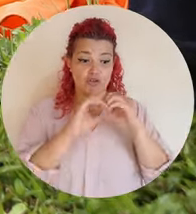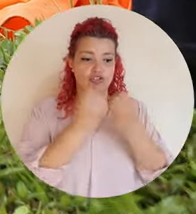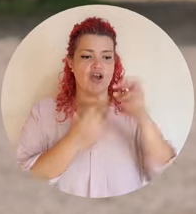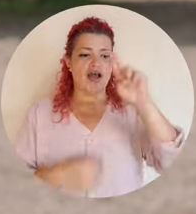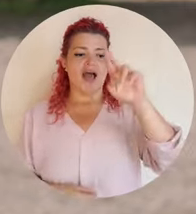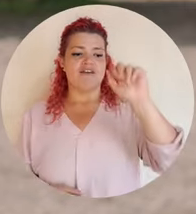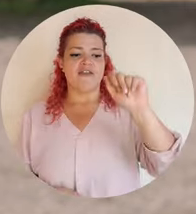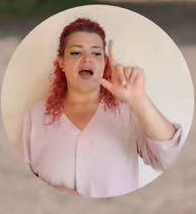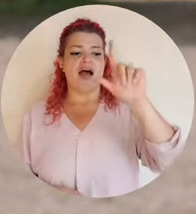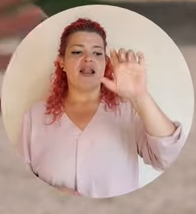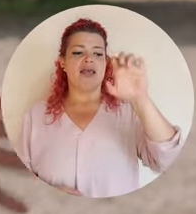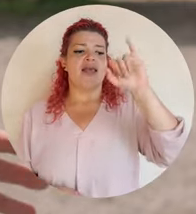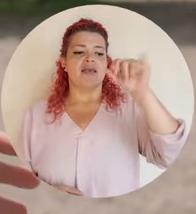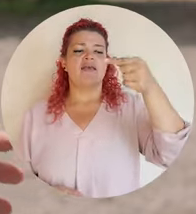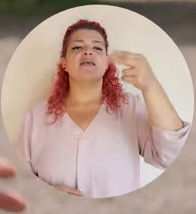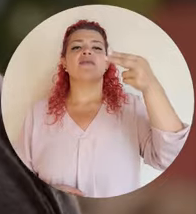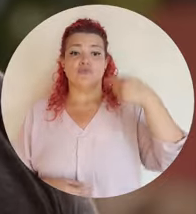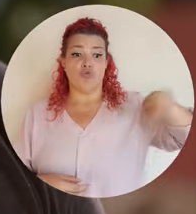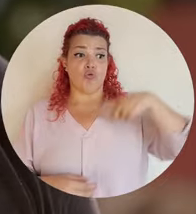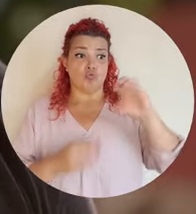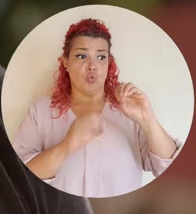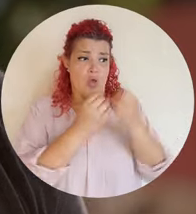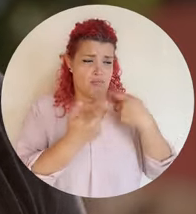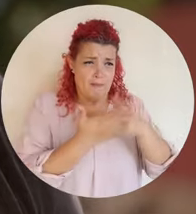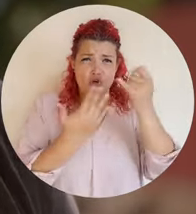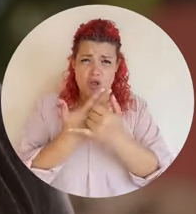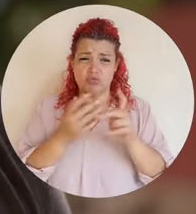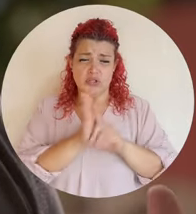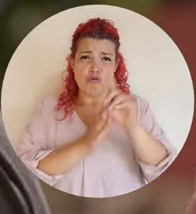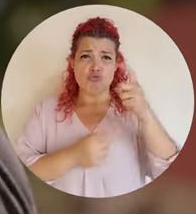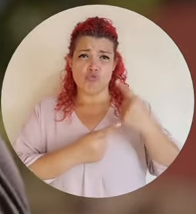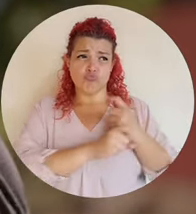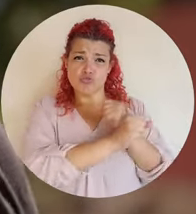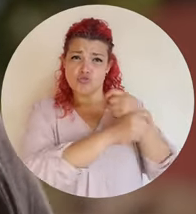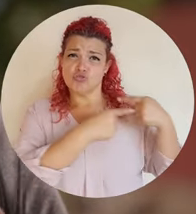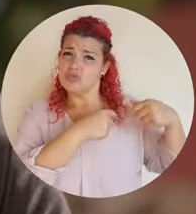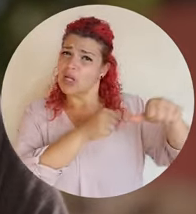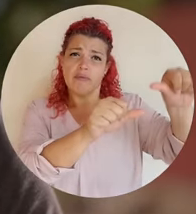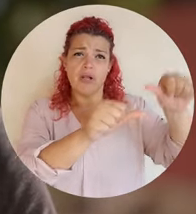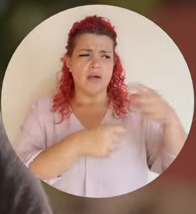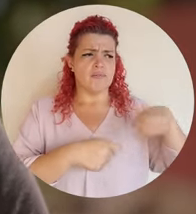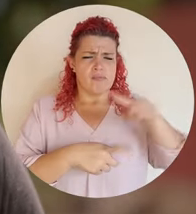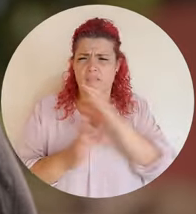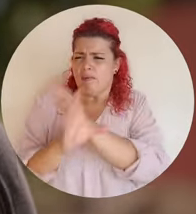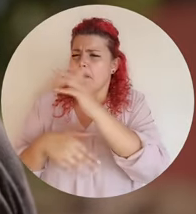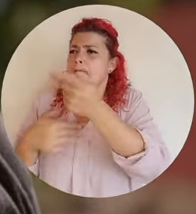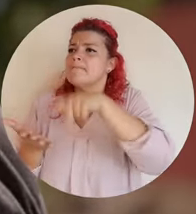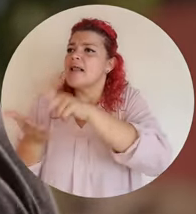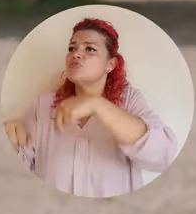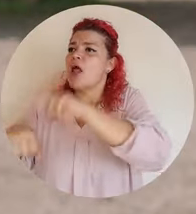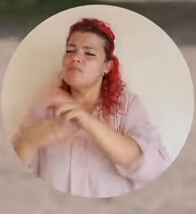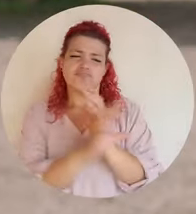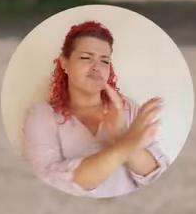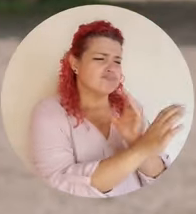Somos Rally, una ONG con más de 20 años de experiencia en proyectos de desarrollo sostenible en zonas indígenas, parques nacionales de Costa Rica y reservas